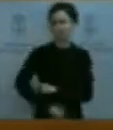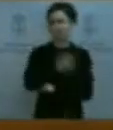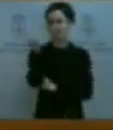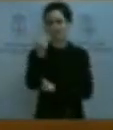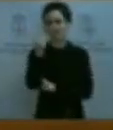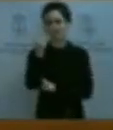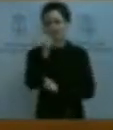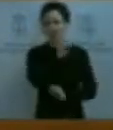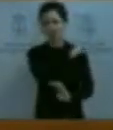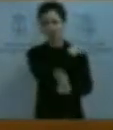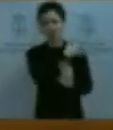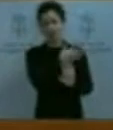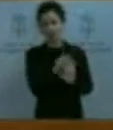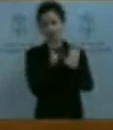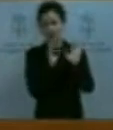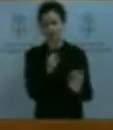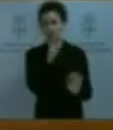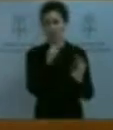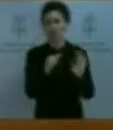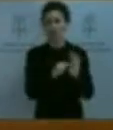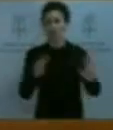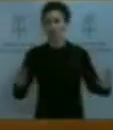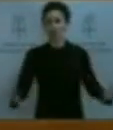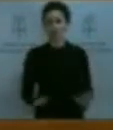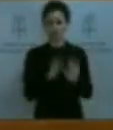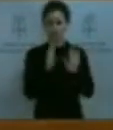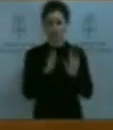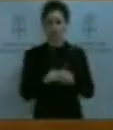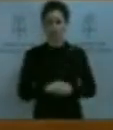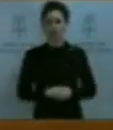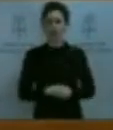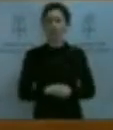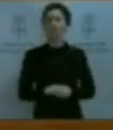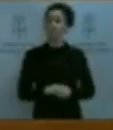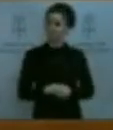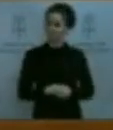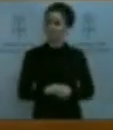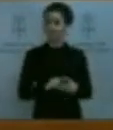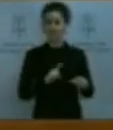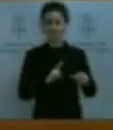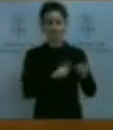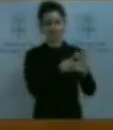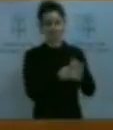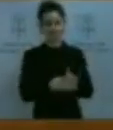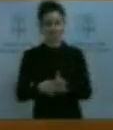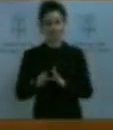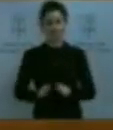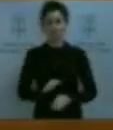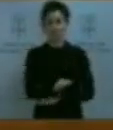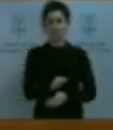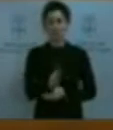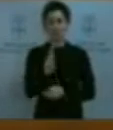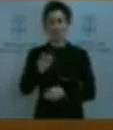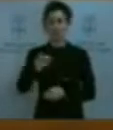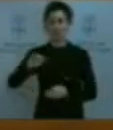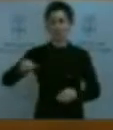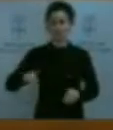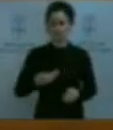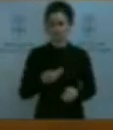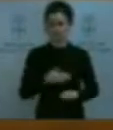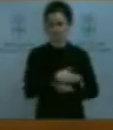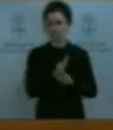2009. En segundo lugar, vincular la financiación al PIB hace que los demás hagamos un ejercicio muy lógico y